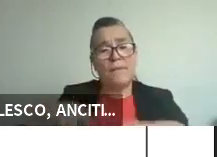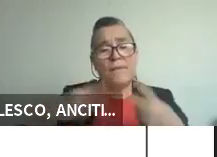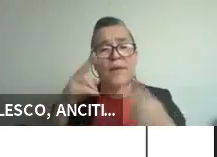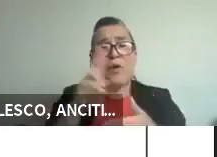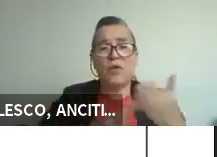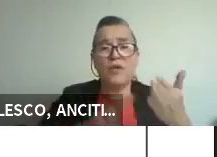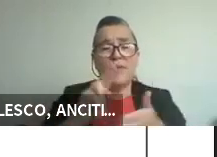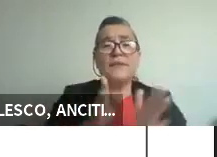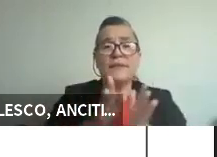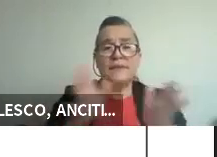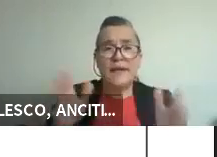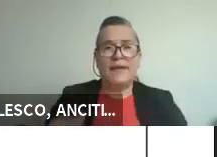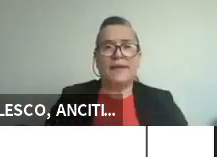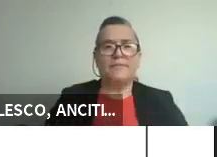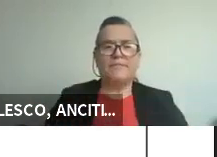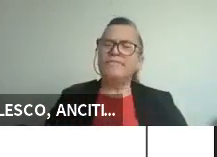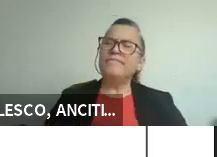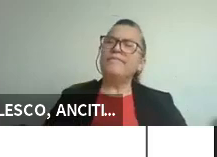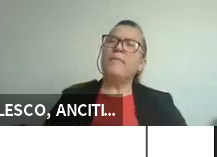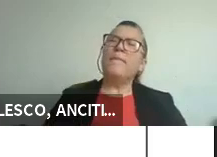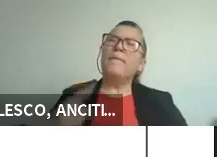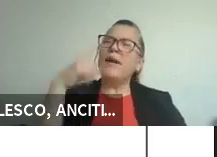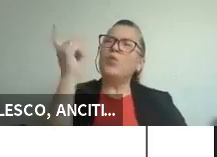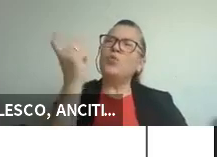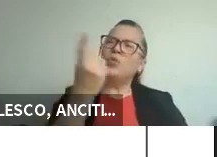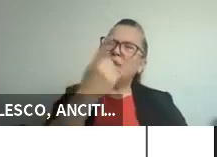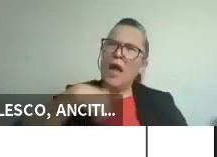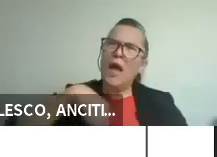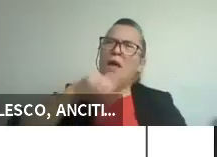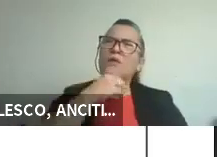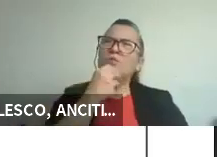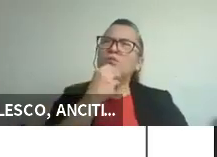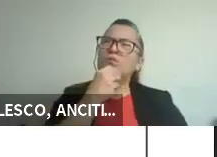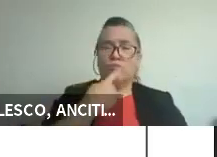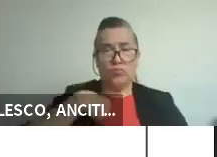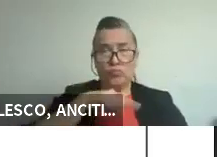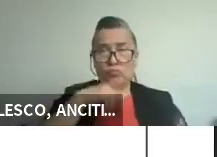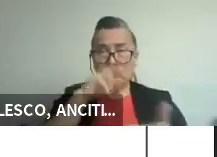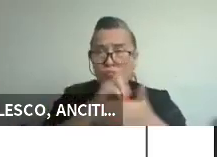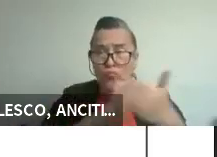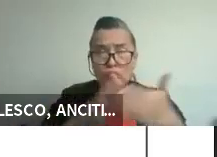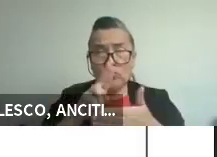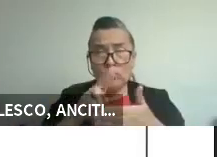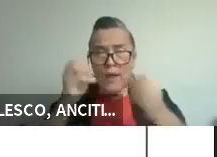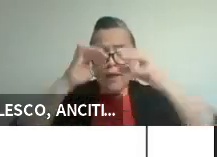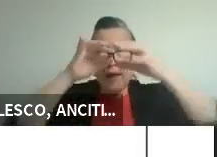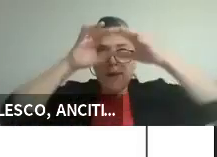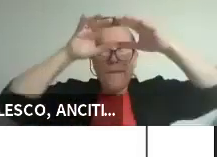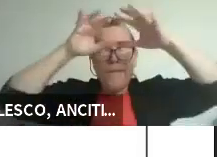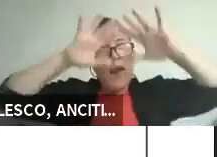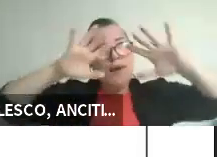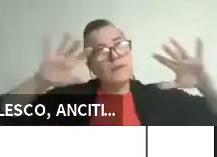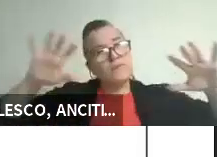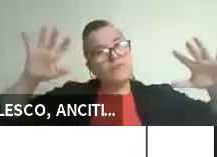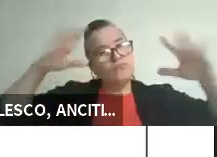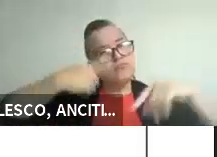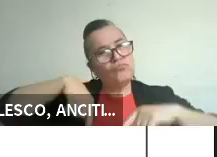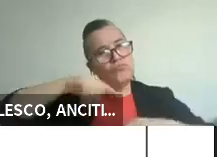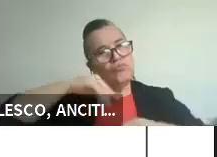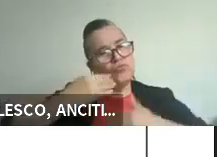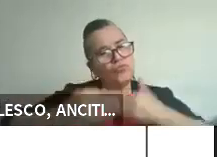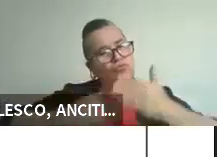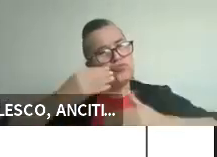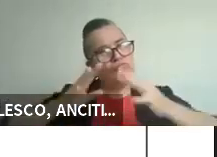es importante preguntarse y preguntarnos si en nuestras universidades en el imaginario que hemos ido creando